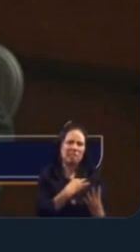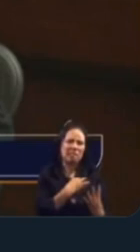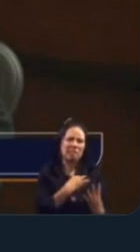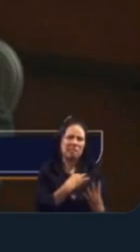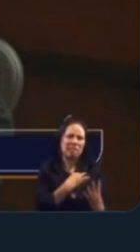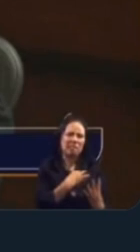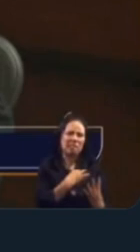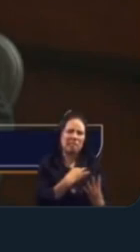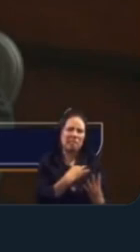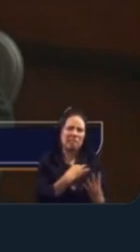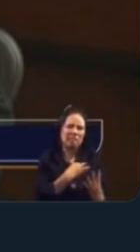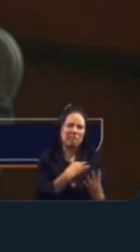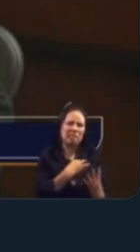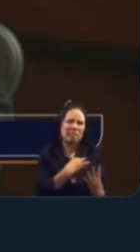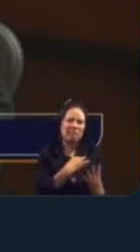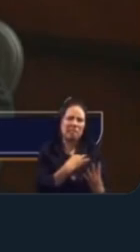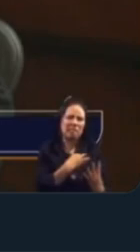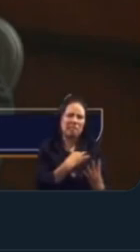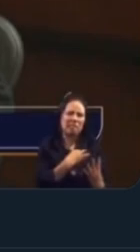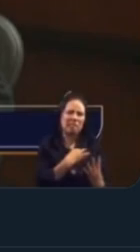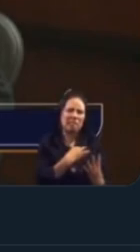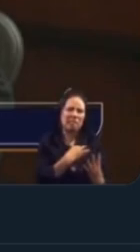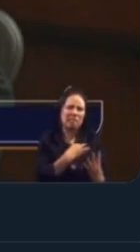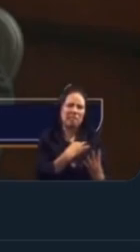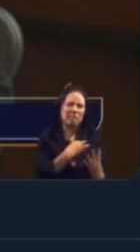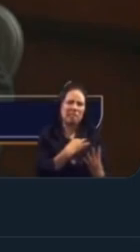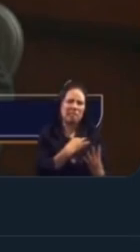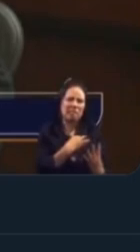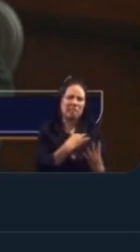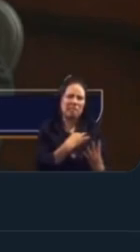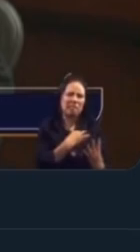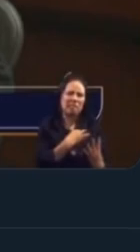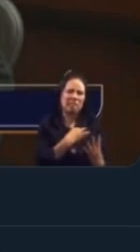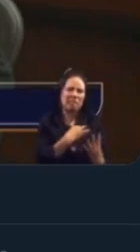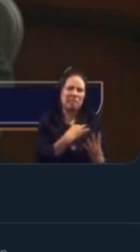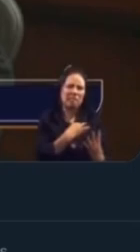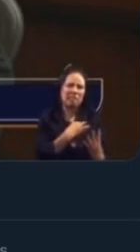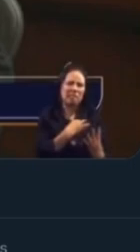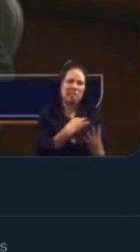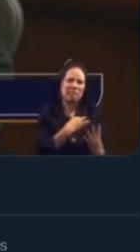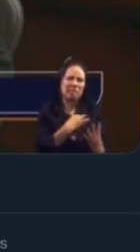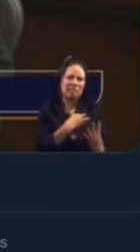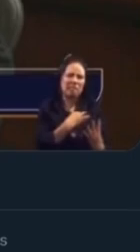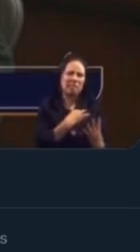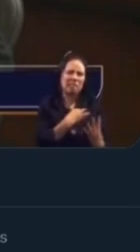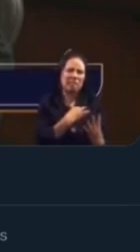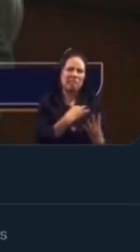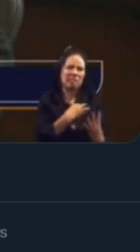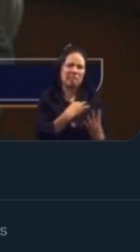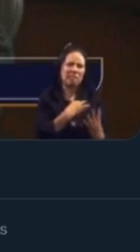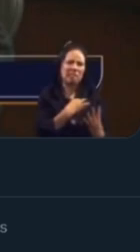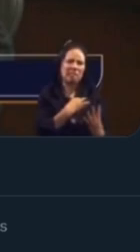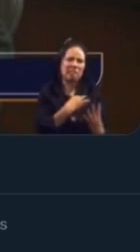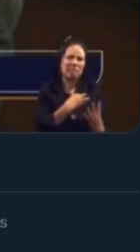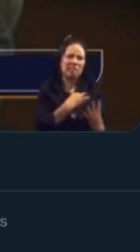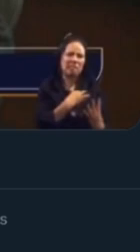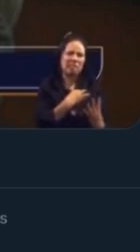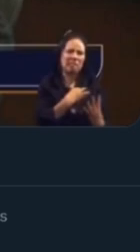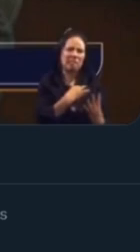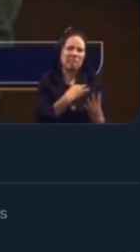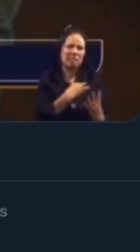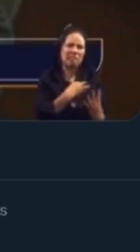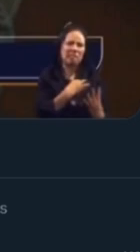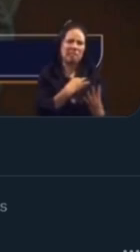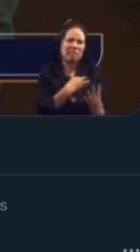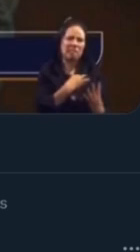que creemos en la Libertad en la democracia en la propiedad privada que creemos en los empresarios y en los emprendedores movilizarnos